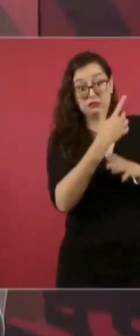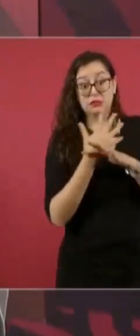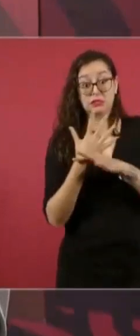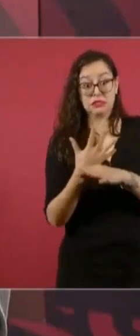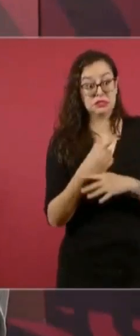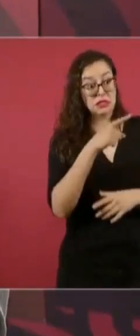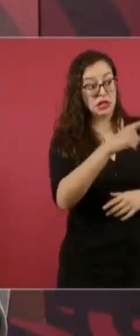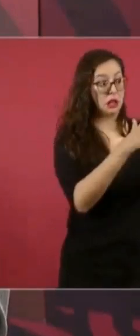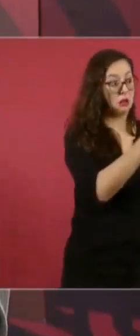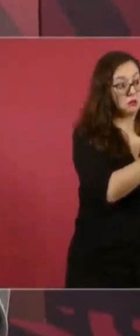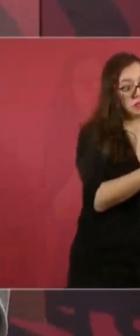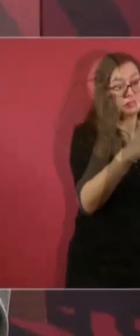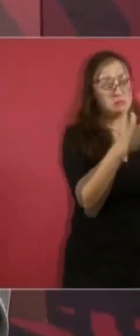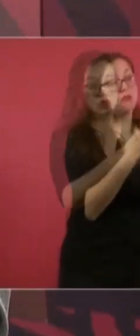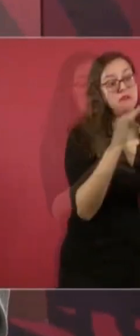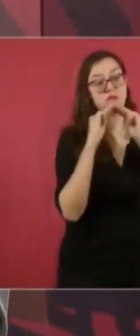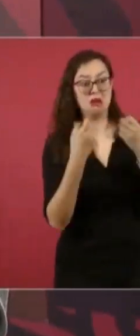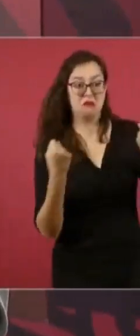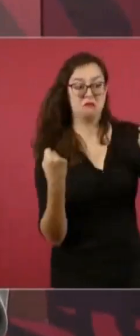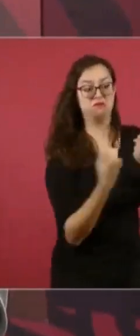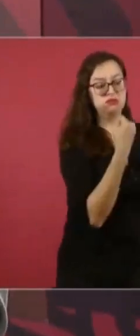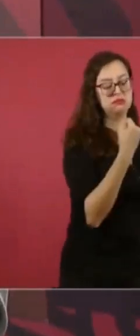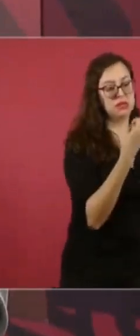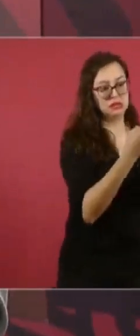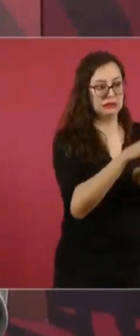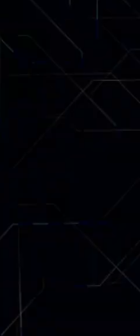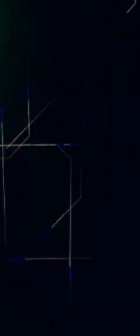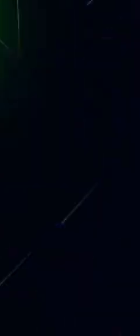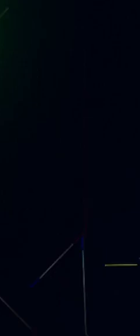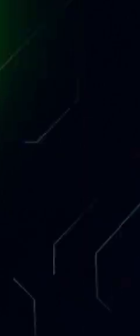cuidando que no se enfrenten los grupos.